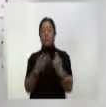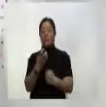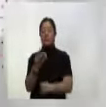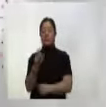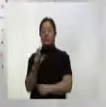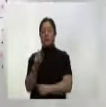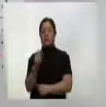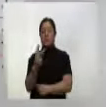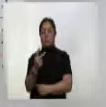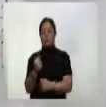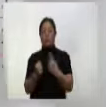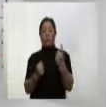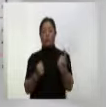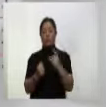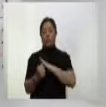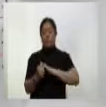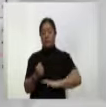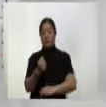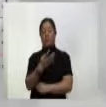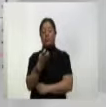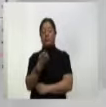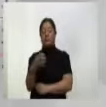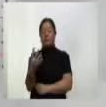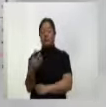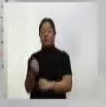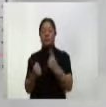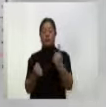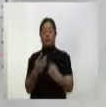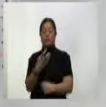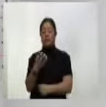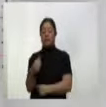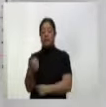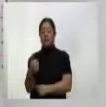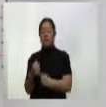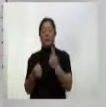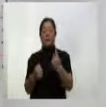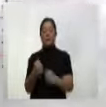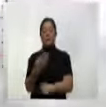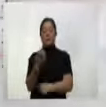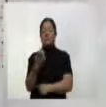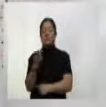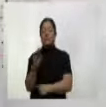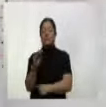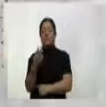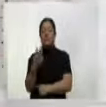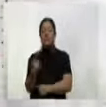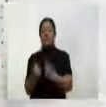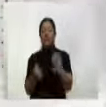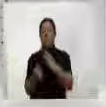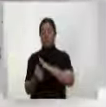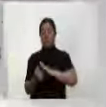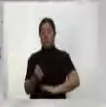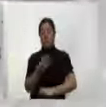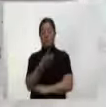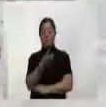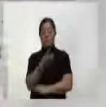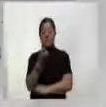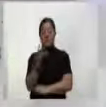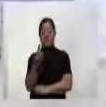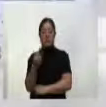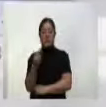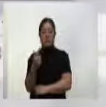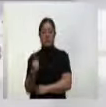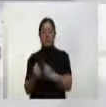428, Totolac 414, Tetla 411, Panotla 393, Tlaxco 377,